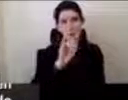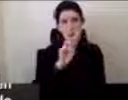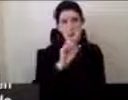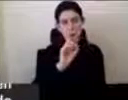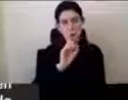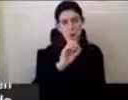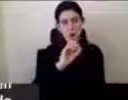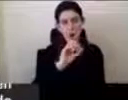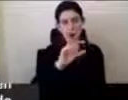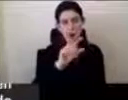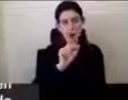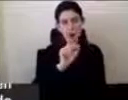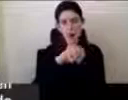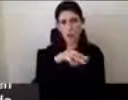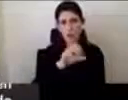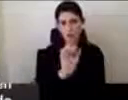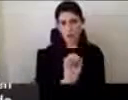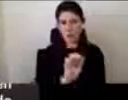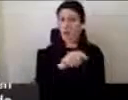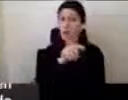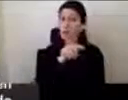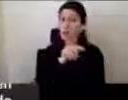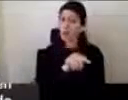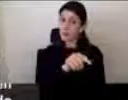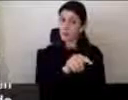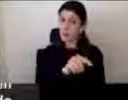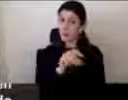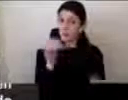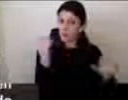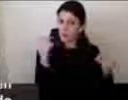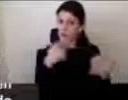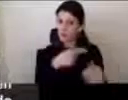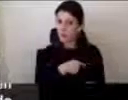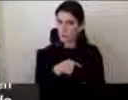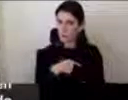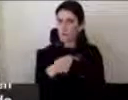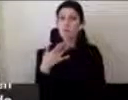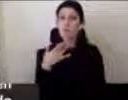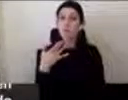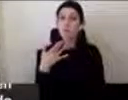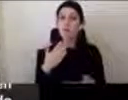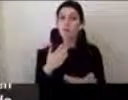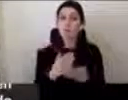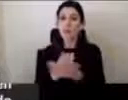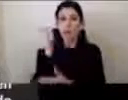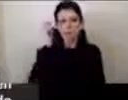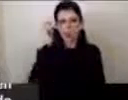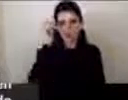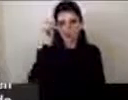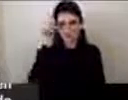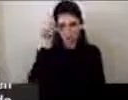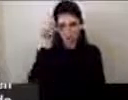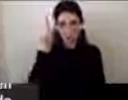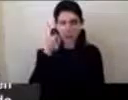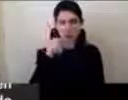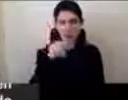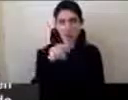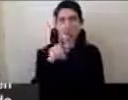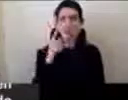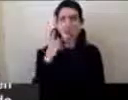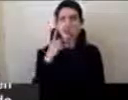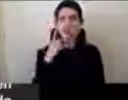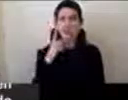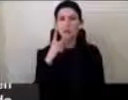Eurogame. Estos juegos se denominan de este modo por su origen en Alemania. Su tiempo de